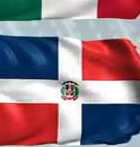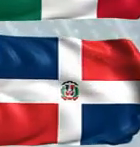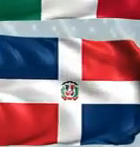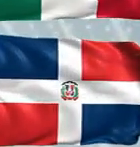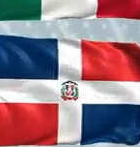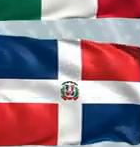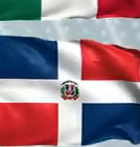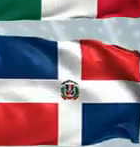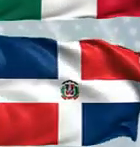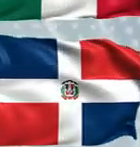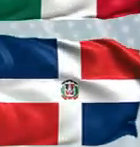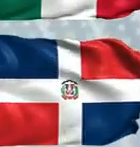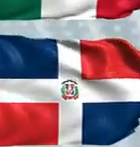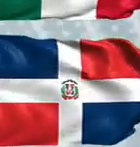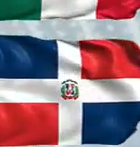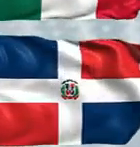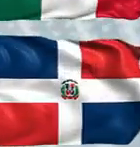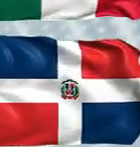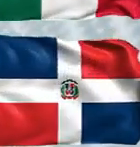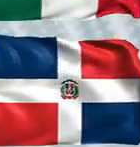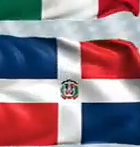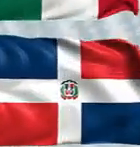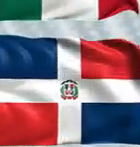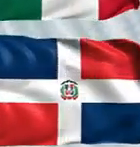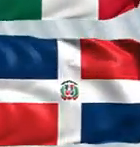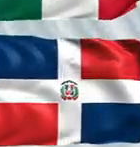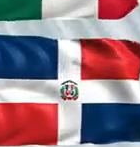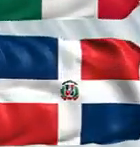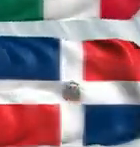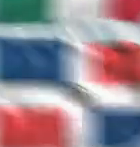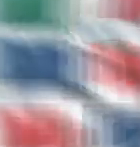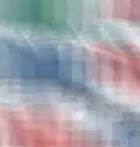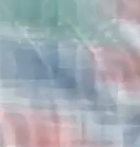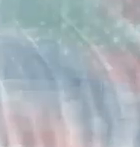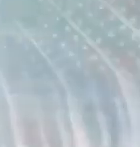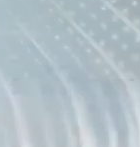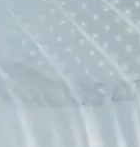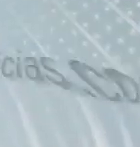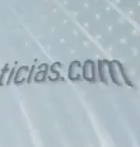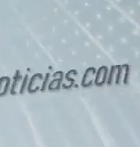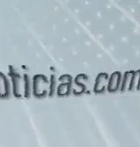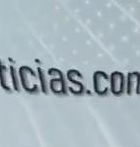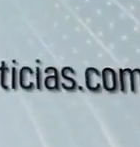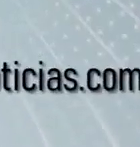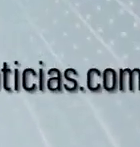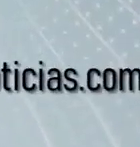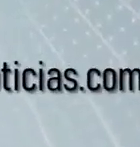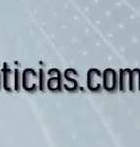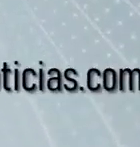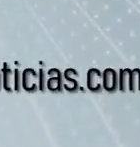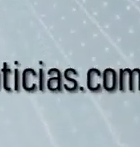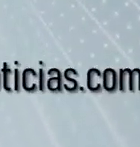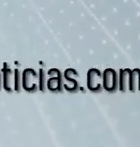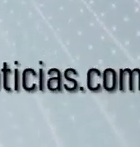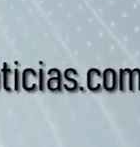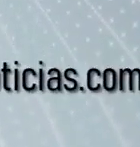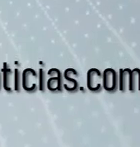Dominicana. Somos Venezuela. Somos para ti. Síguenos en nuestras